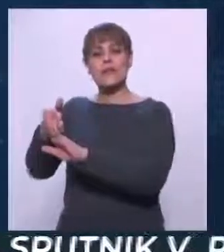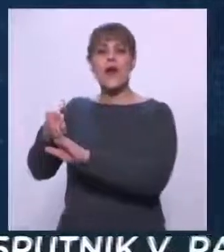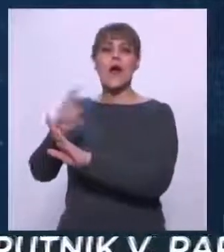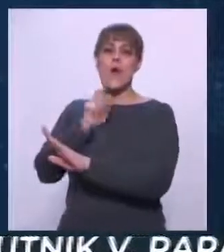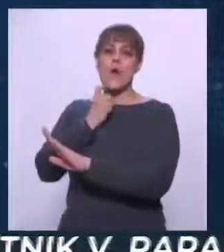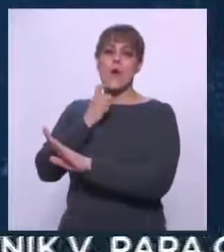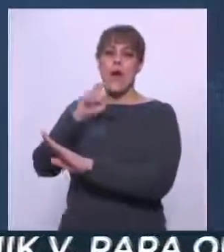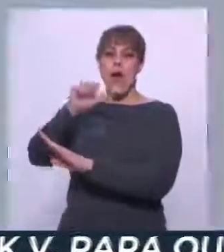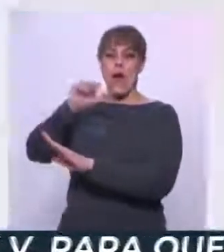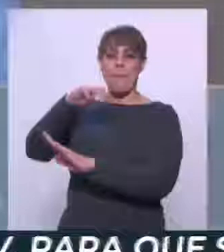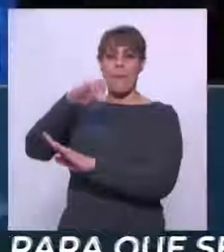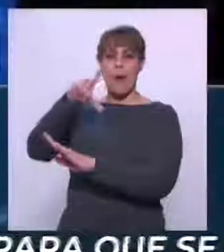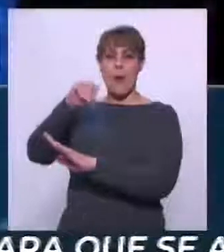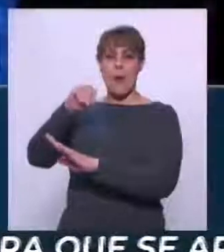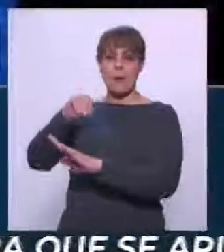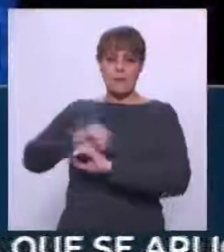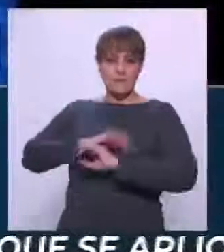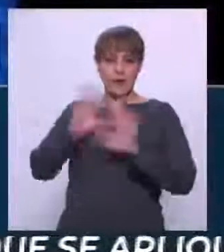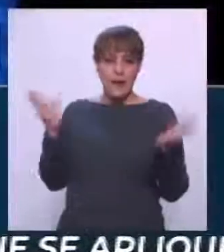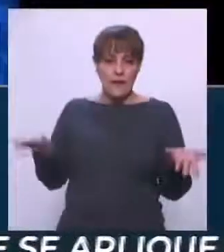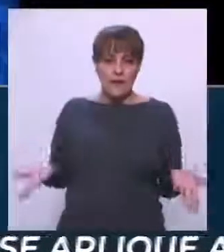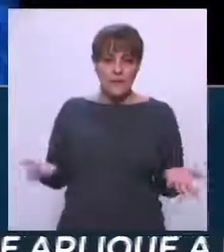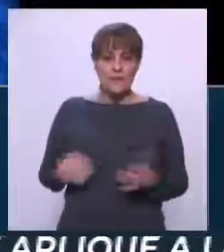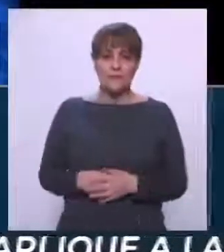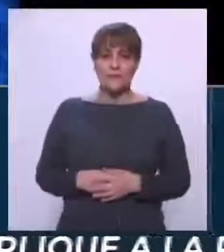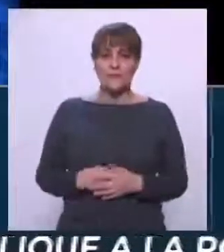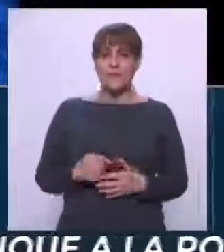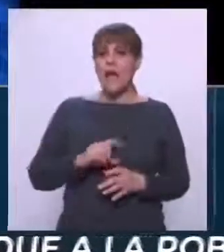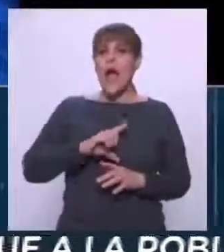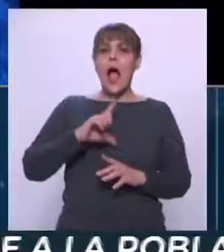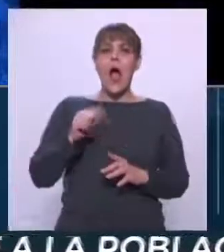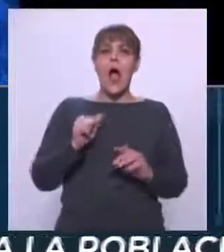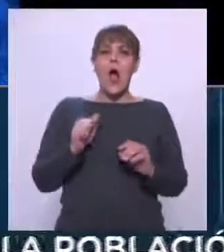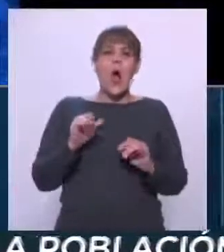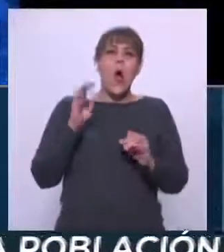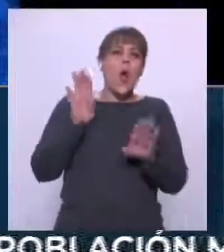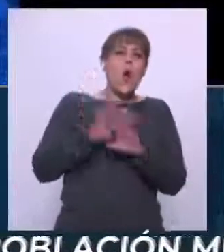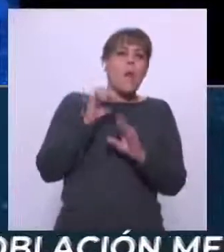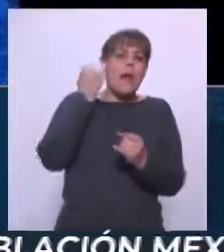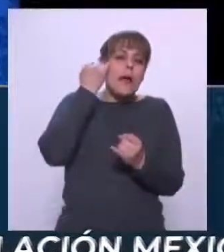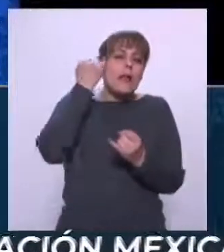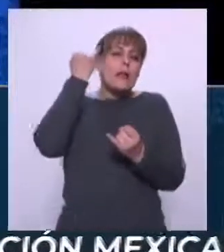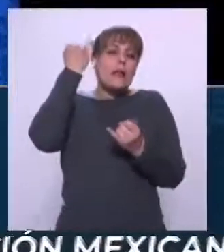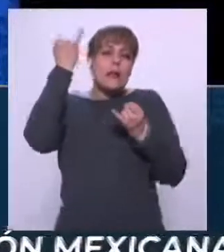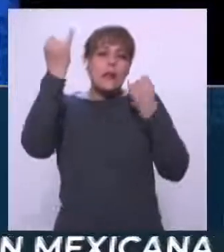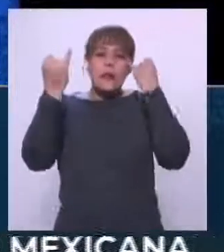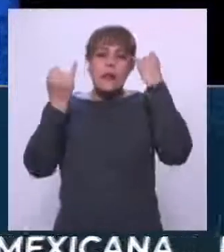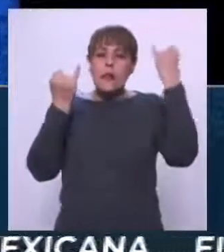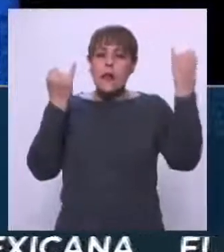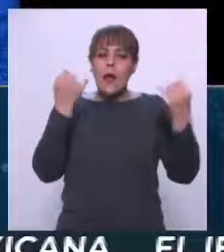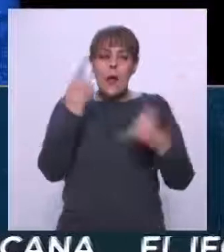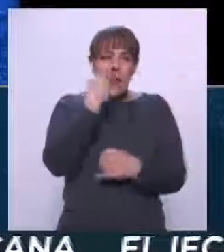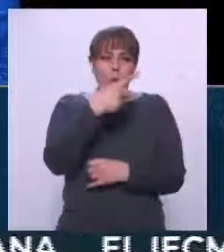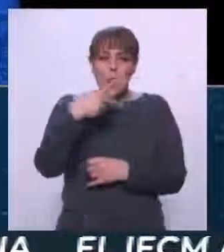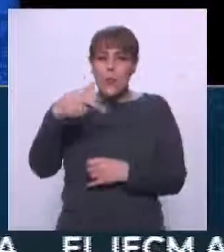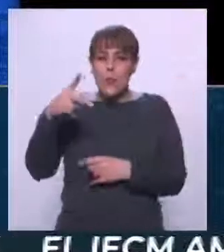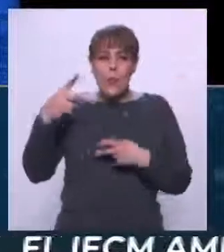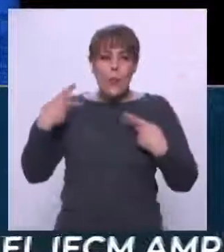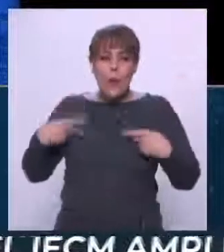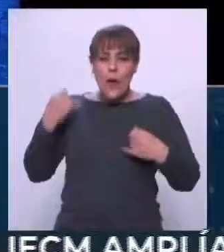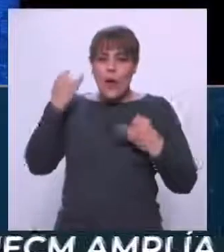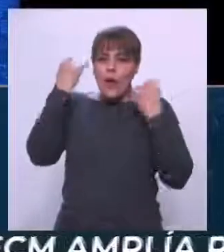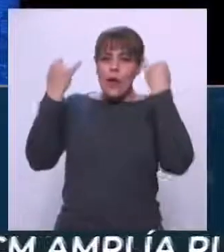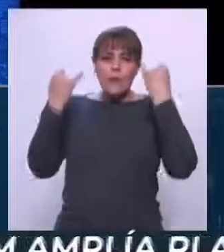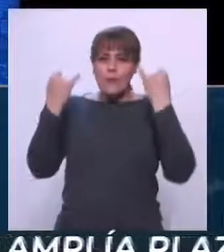claramente. Claramente. No es una cosa que está alojada en la mente ahí de las personas, es una cosa